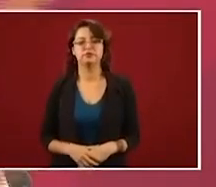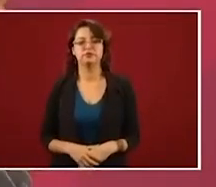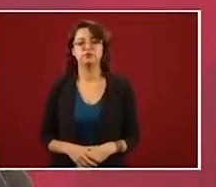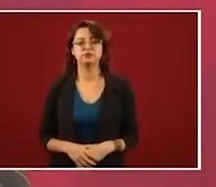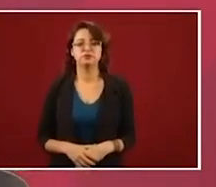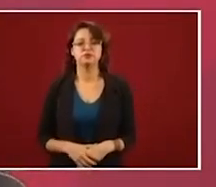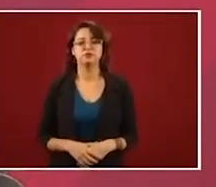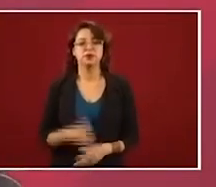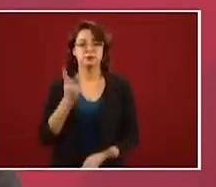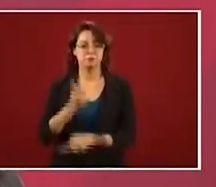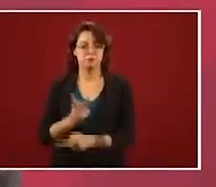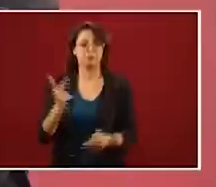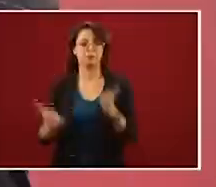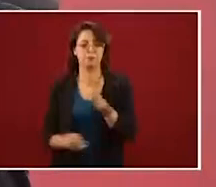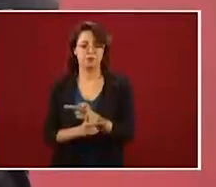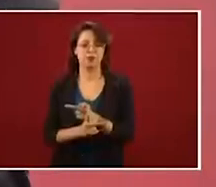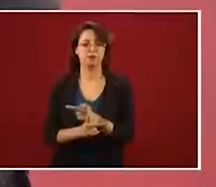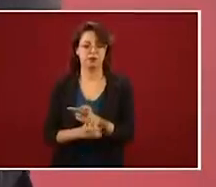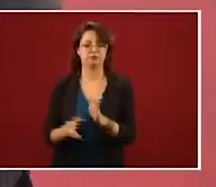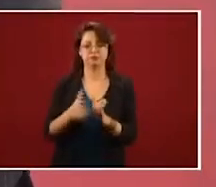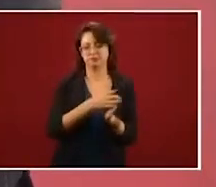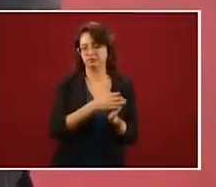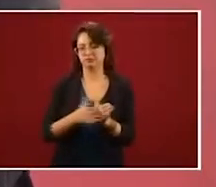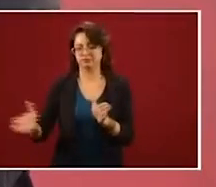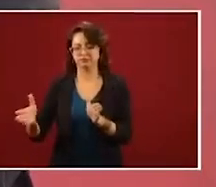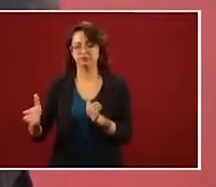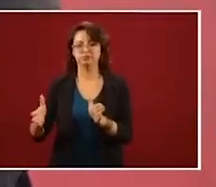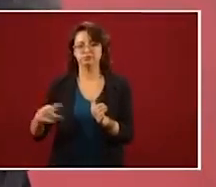En el nivel medio superior, es decir, el nivel de preparatoria,